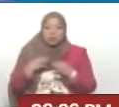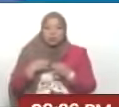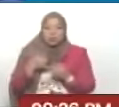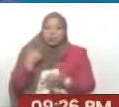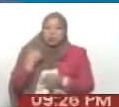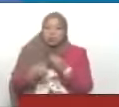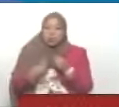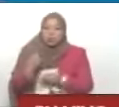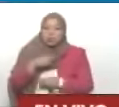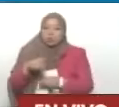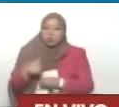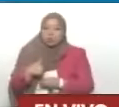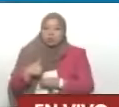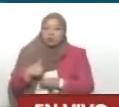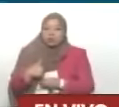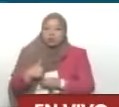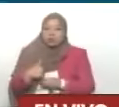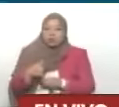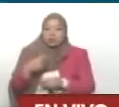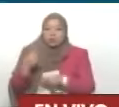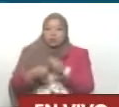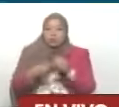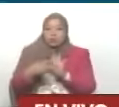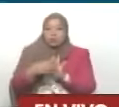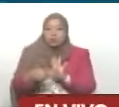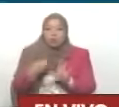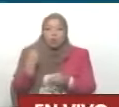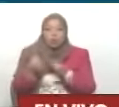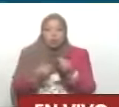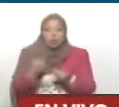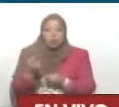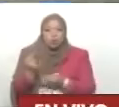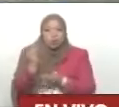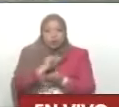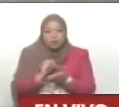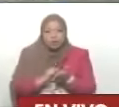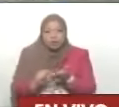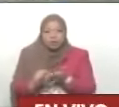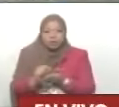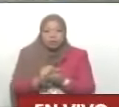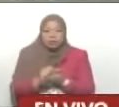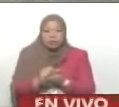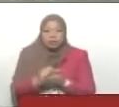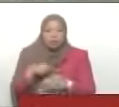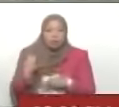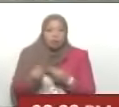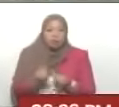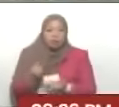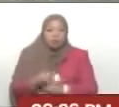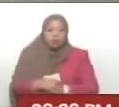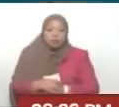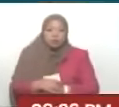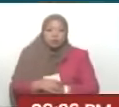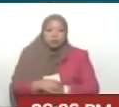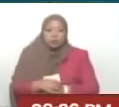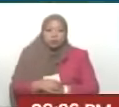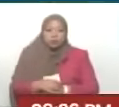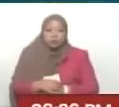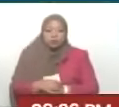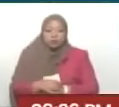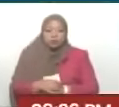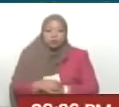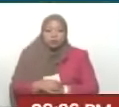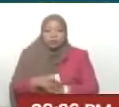y solamente compramos la tela y ya la reproduce. ¿Y cómo haces? ¿Tú lo diseñas? ¿Cómo haces eso? Eso fue un regalito que le